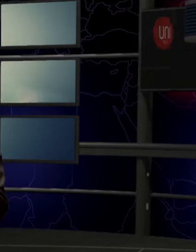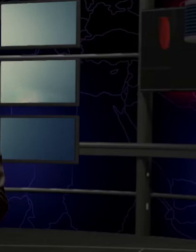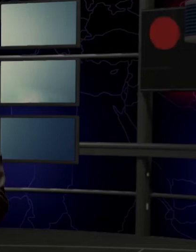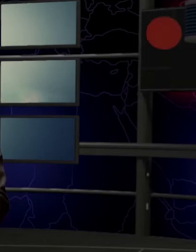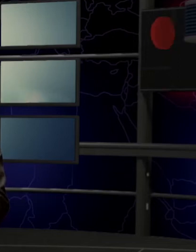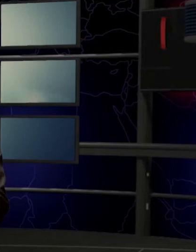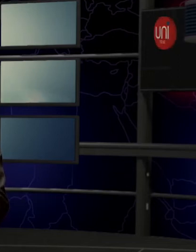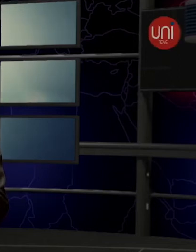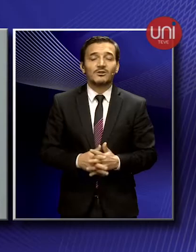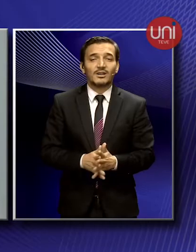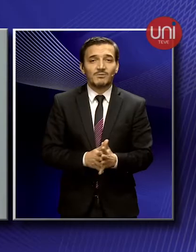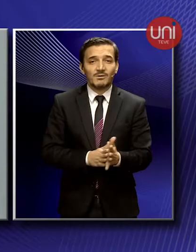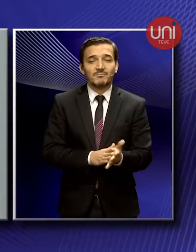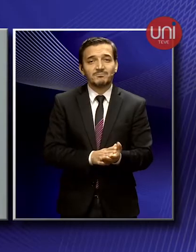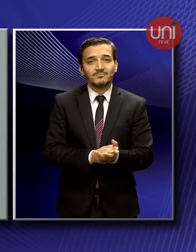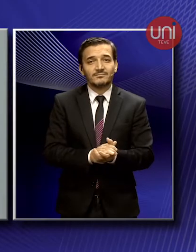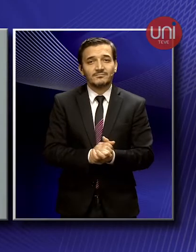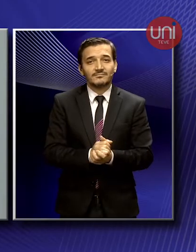el doctor Oscar Atienza. Bienvenido, Oscar, ¿cómo le va?